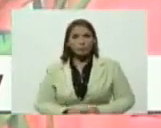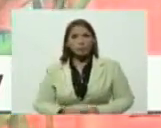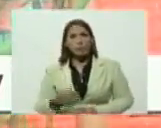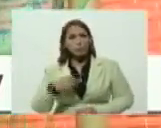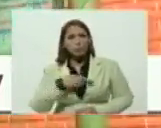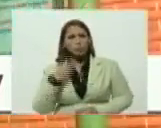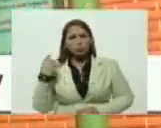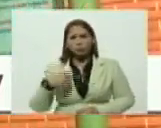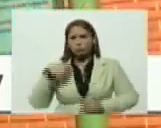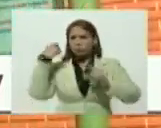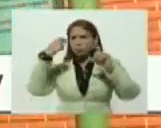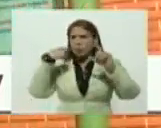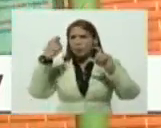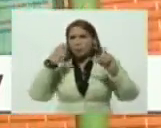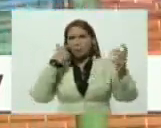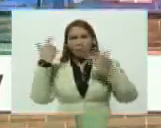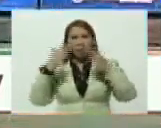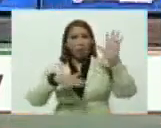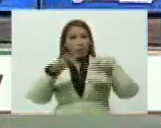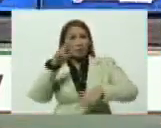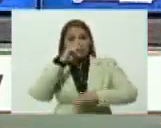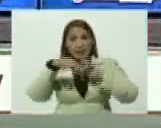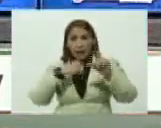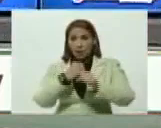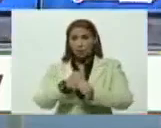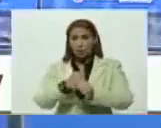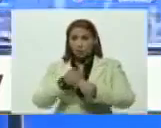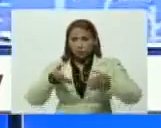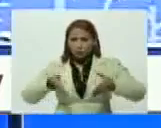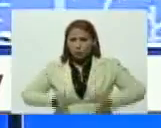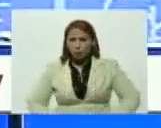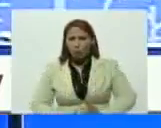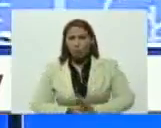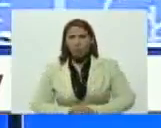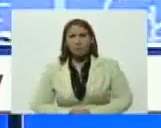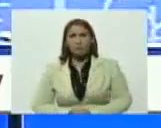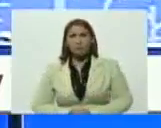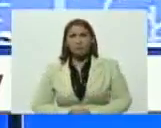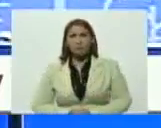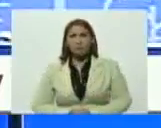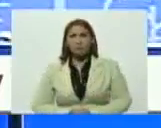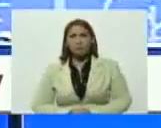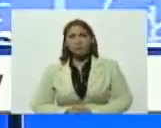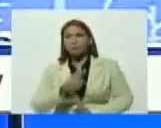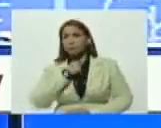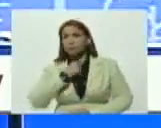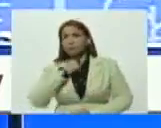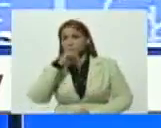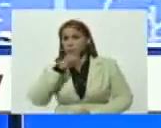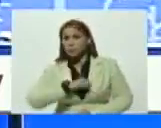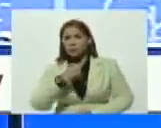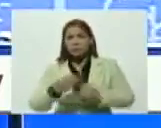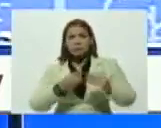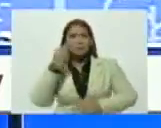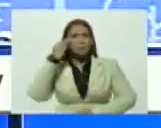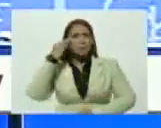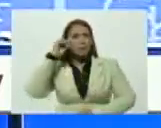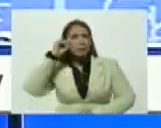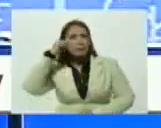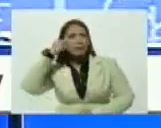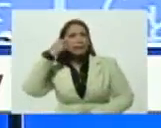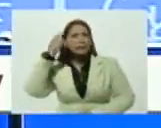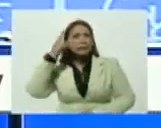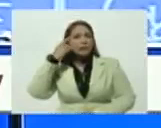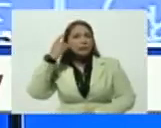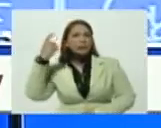¿de verdad? 13 años del nacimiento, para los que les gusta hacer memoria, para los que les